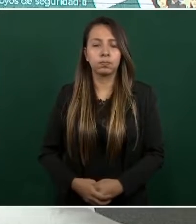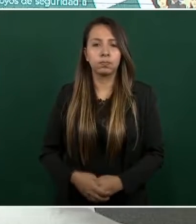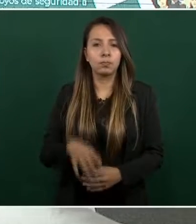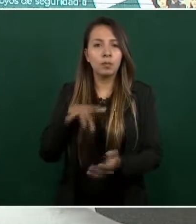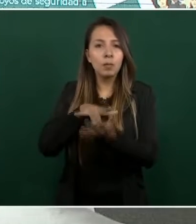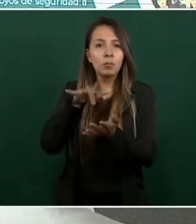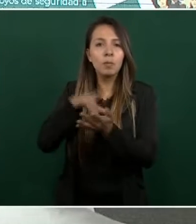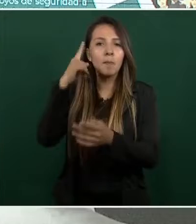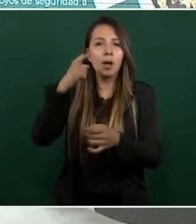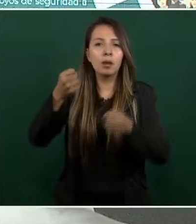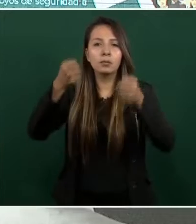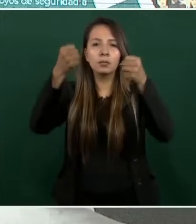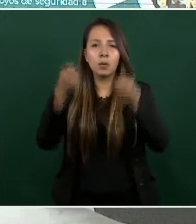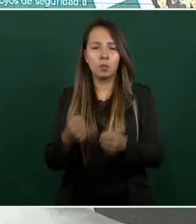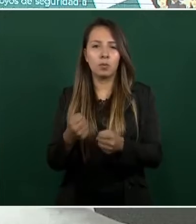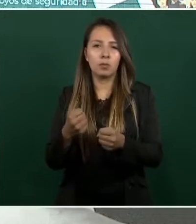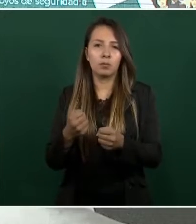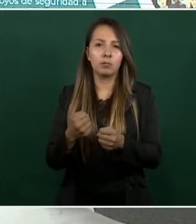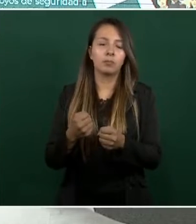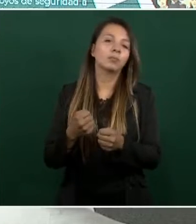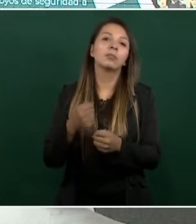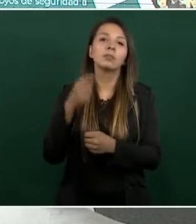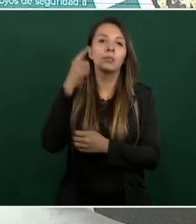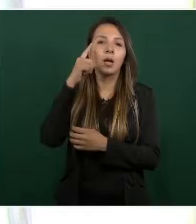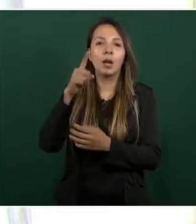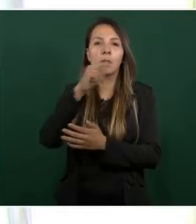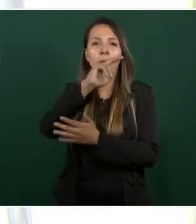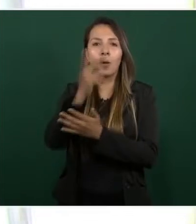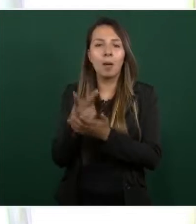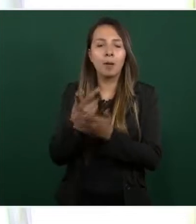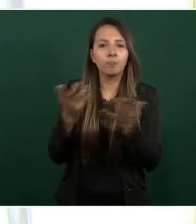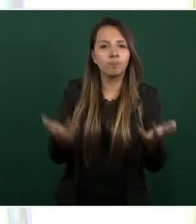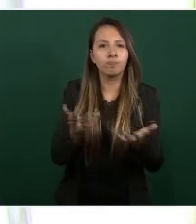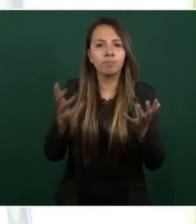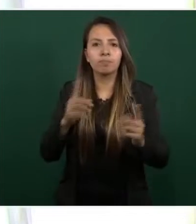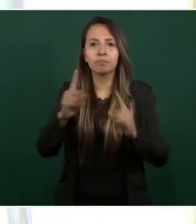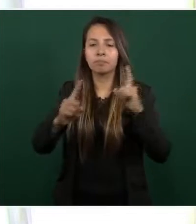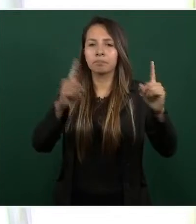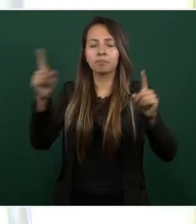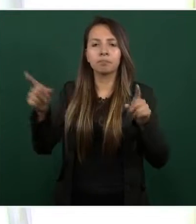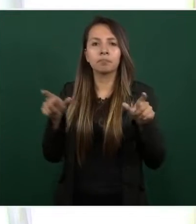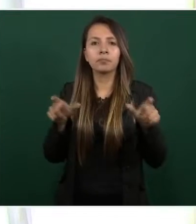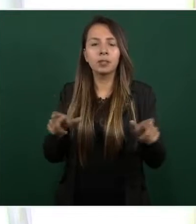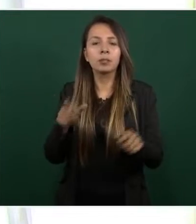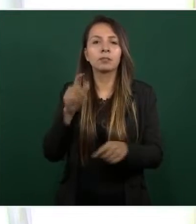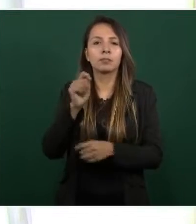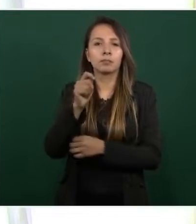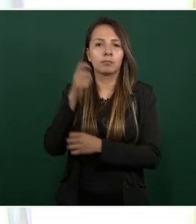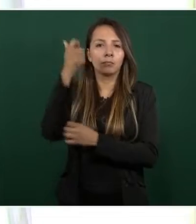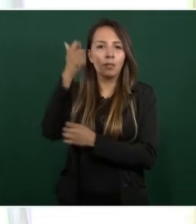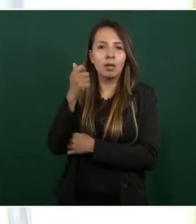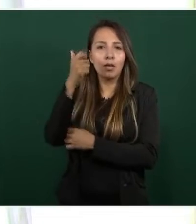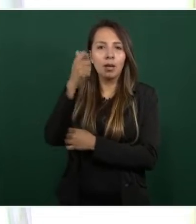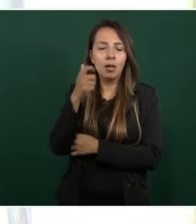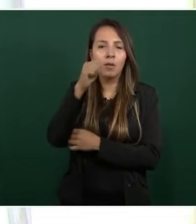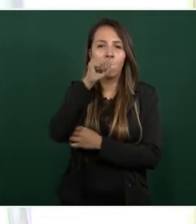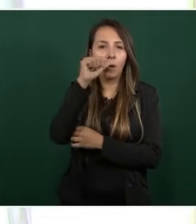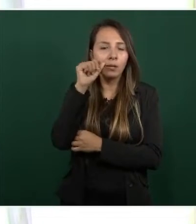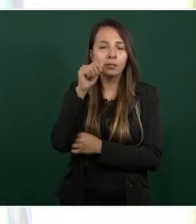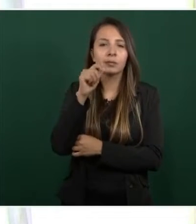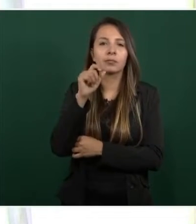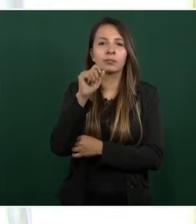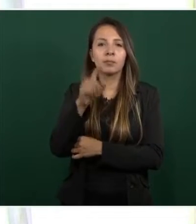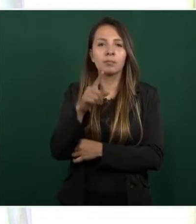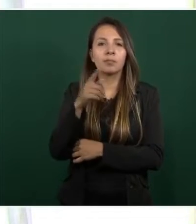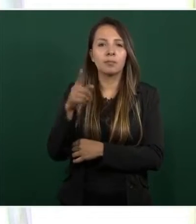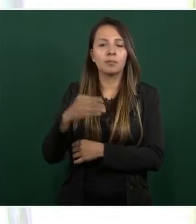apoyo de seguridad para la dispersión de diversos programas sociales, como son las becas Benito Juárez, producción para el bienestar, pensión